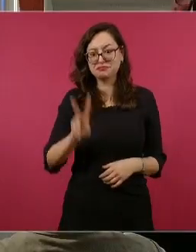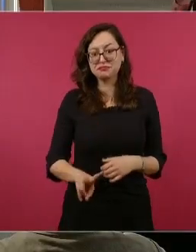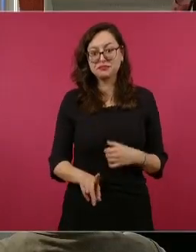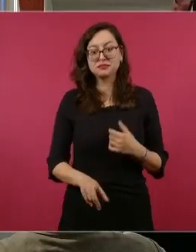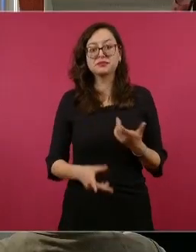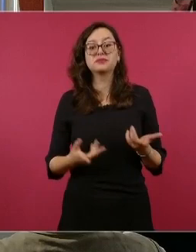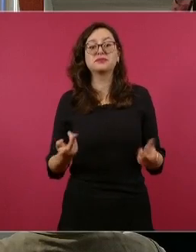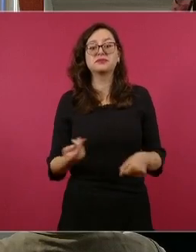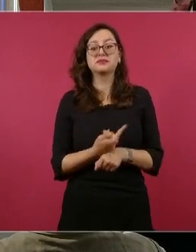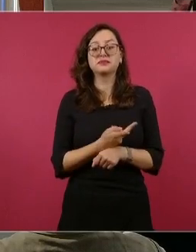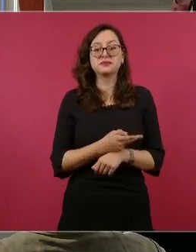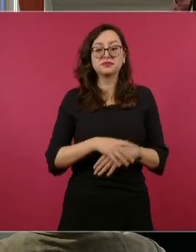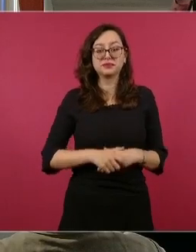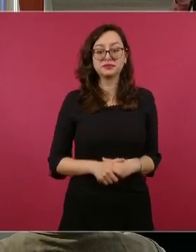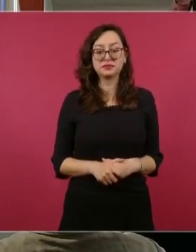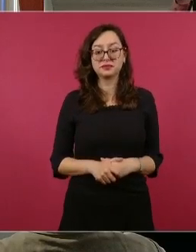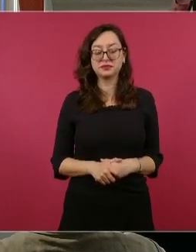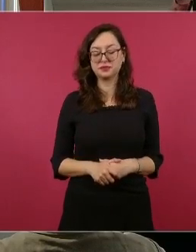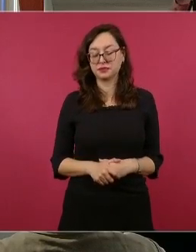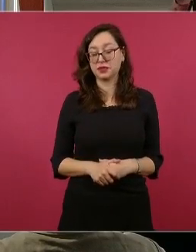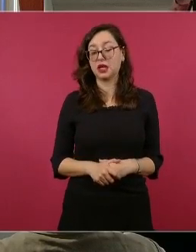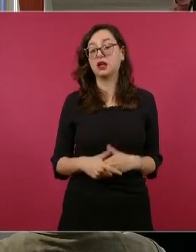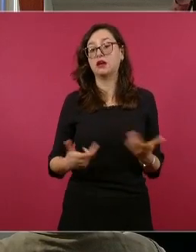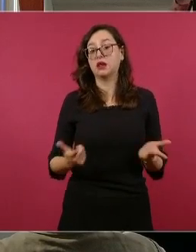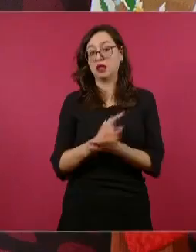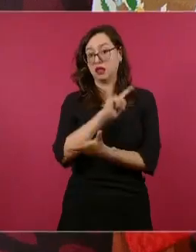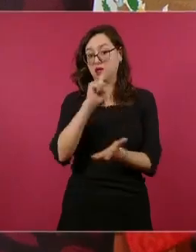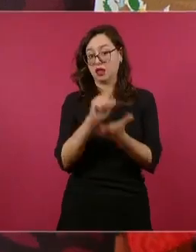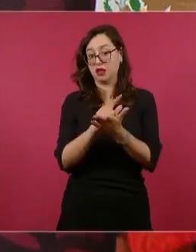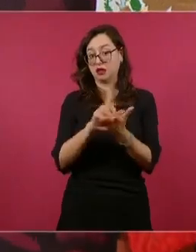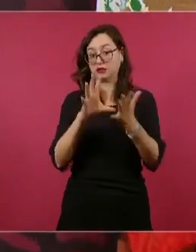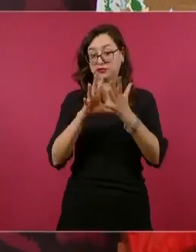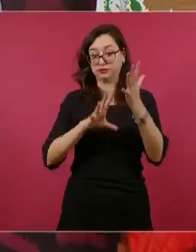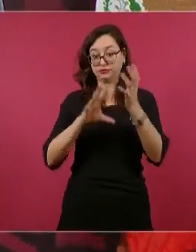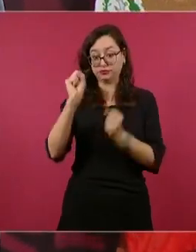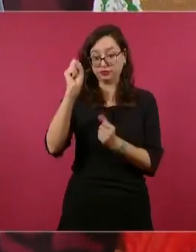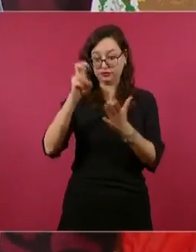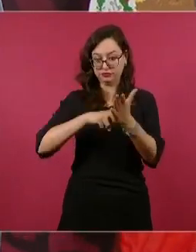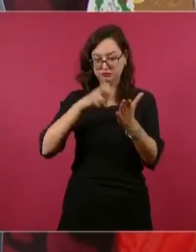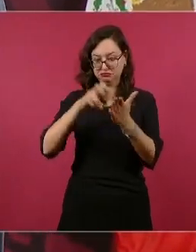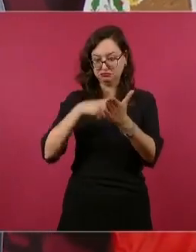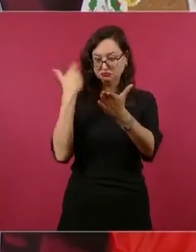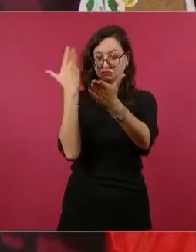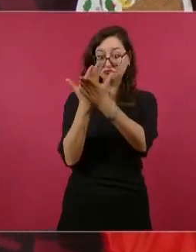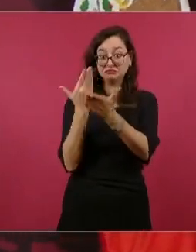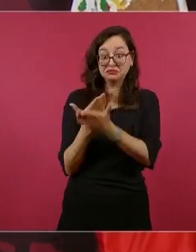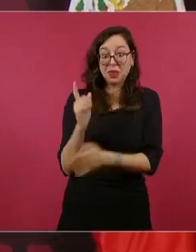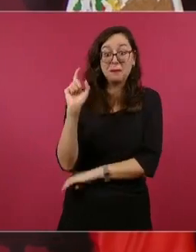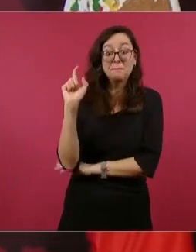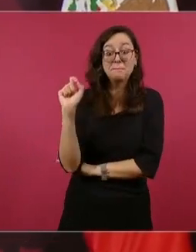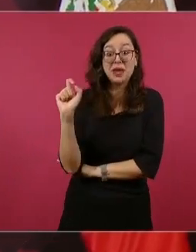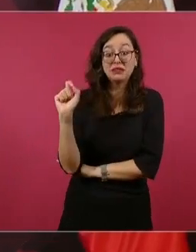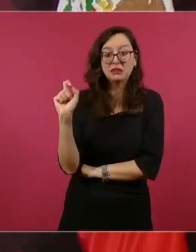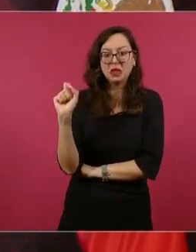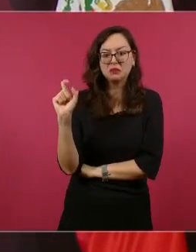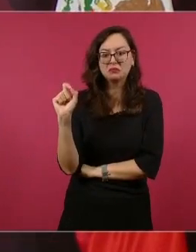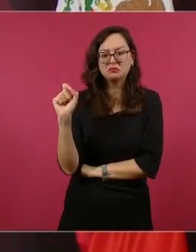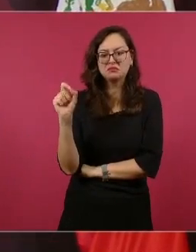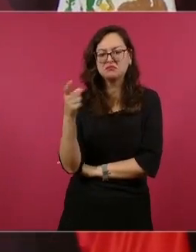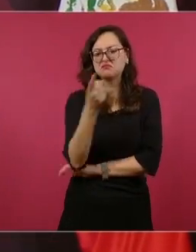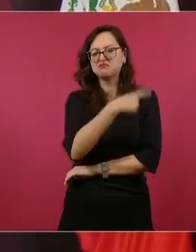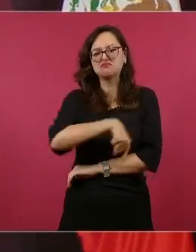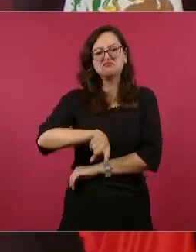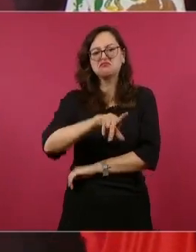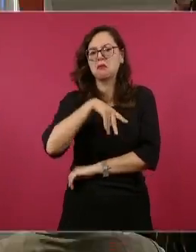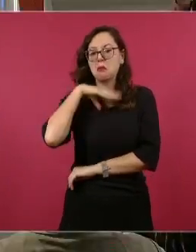paquetes de reforma. Esta es la que les da salpullegui. Pero